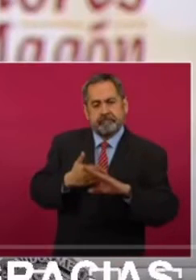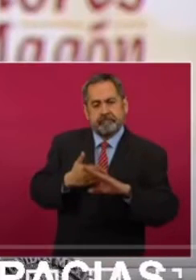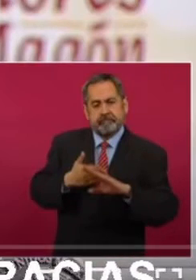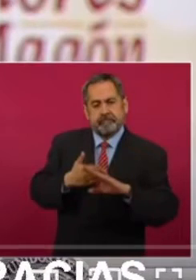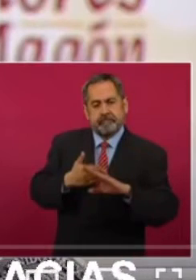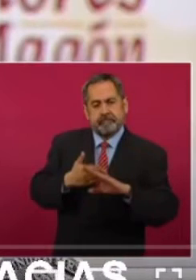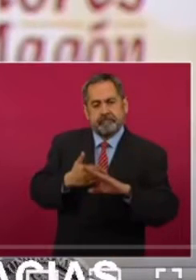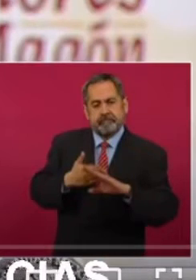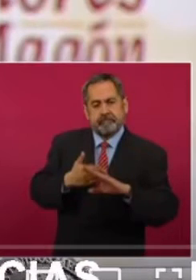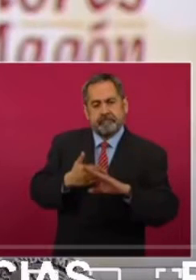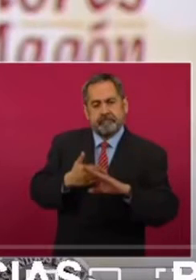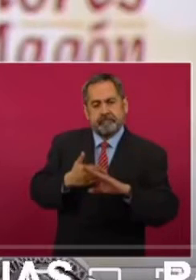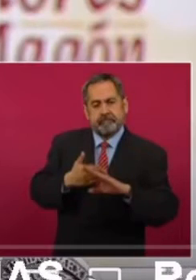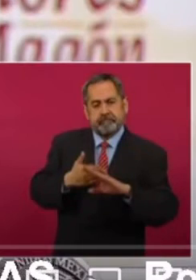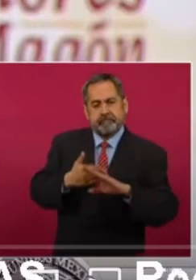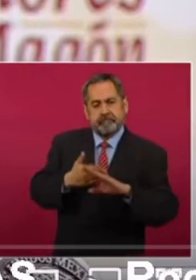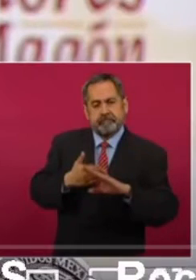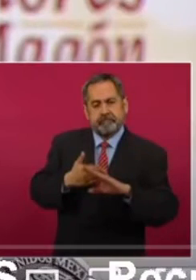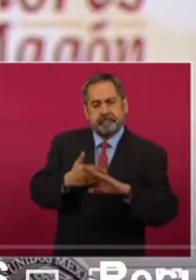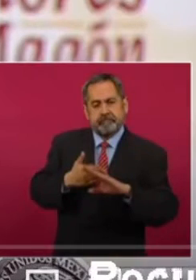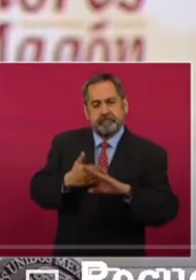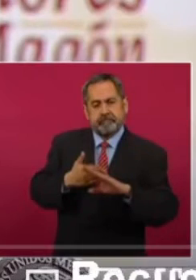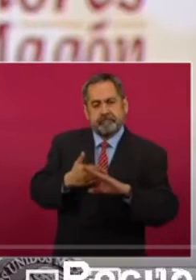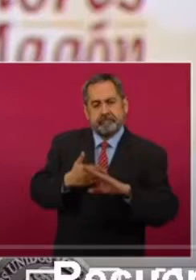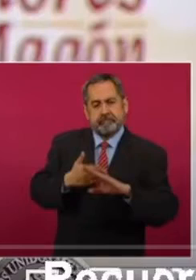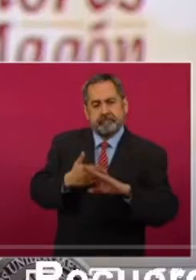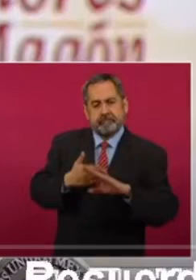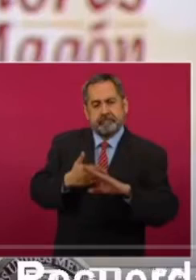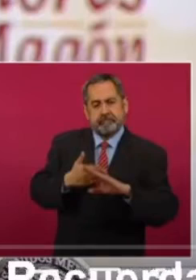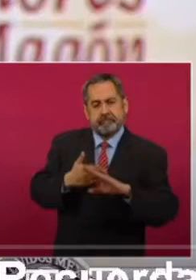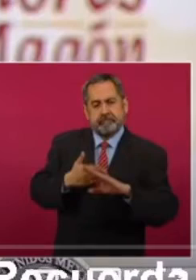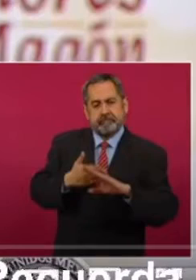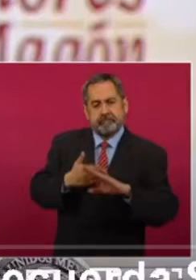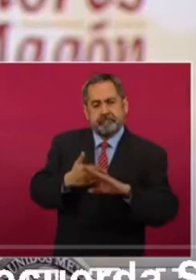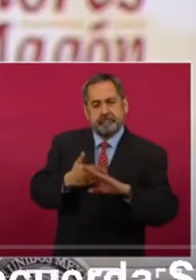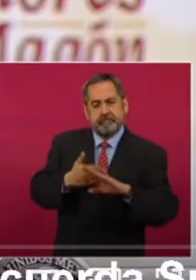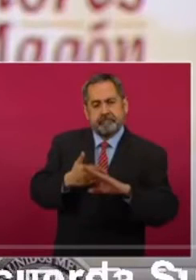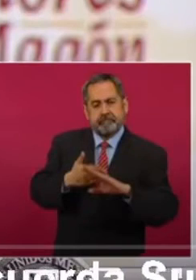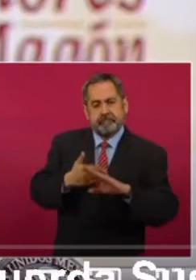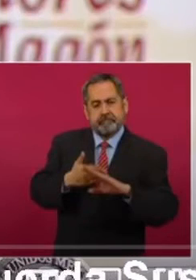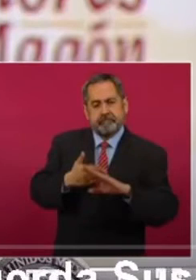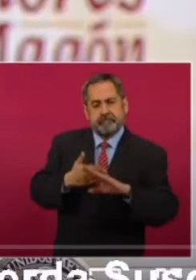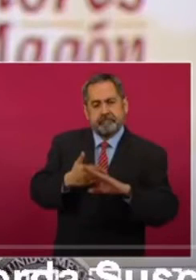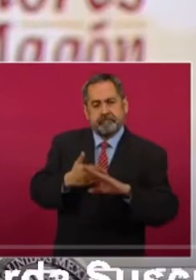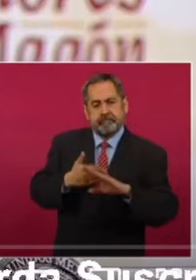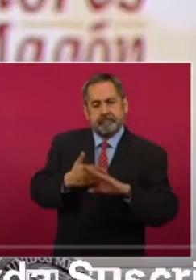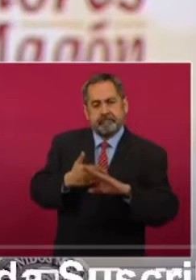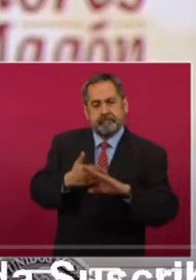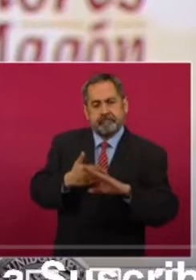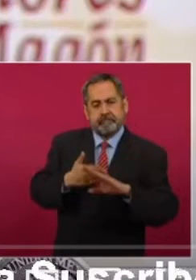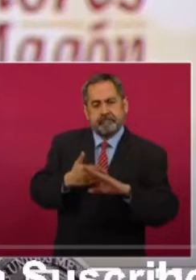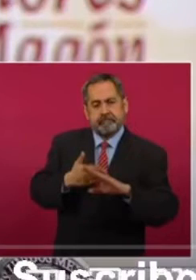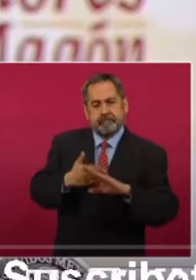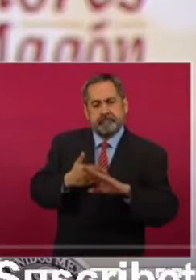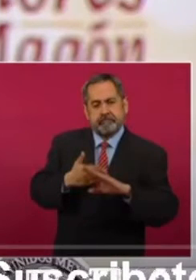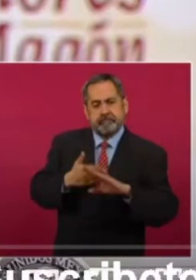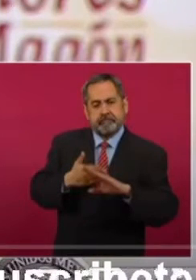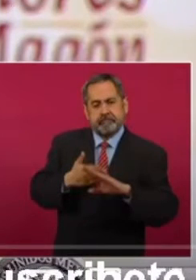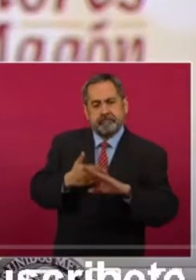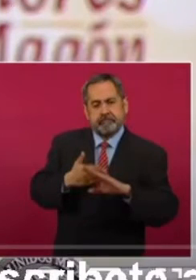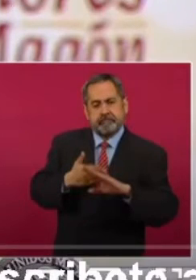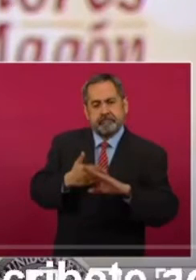está visto a ambas a todas luces de que se necesita que se